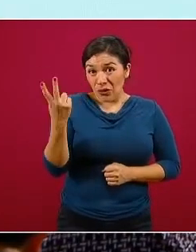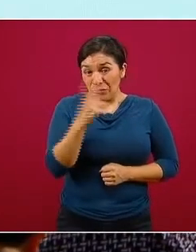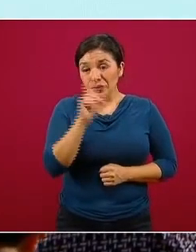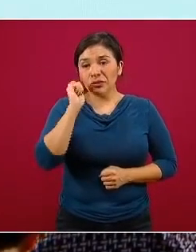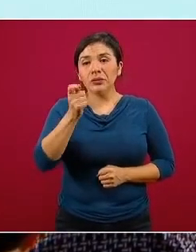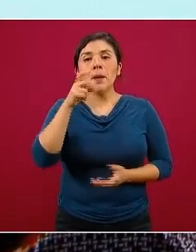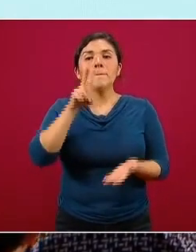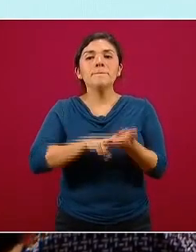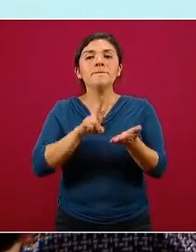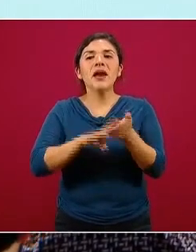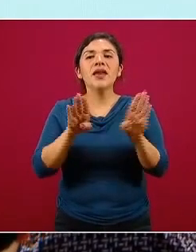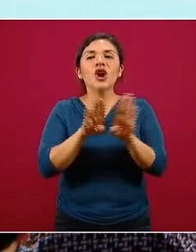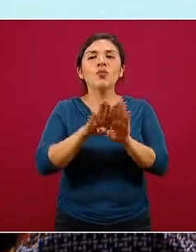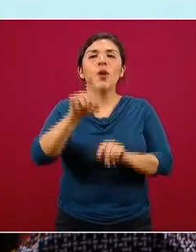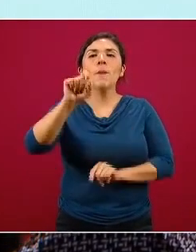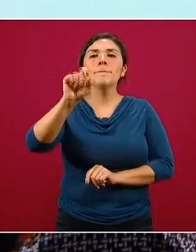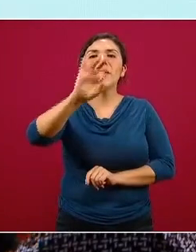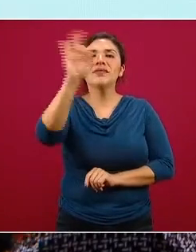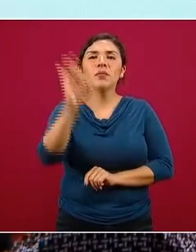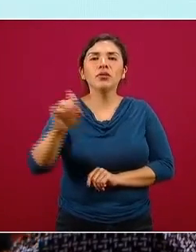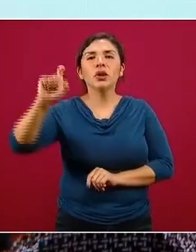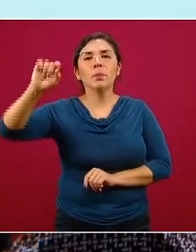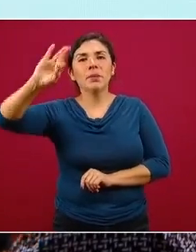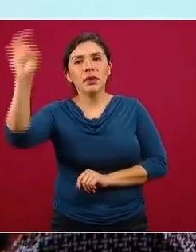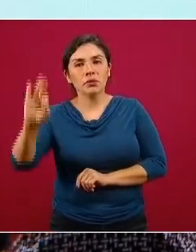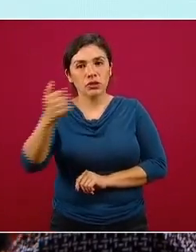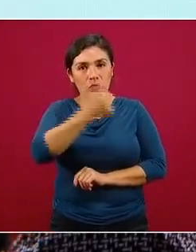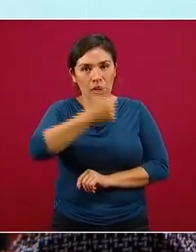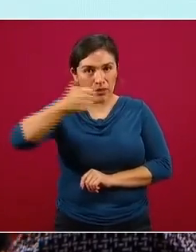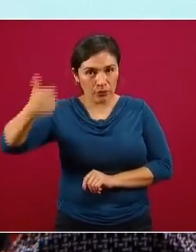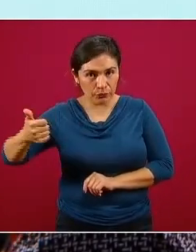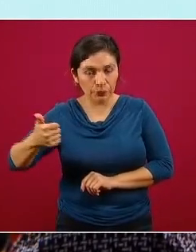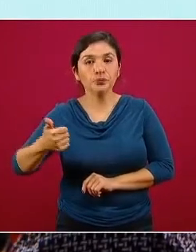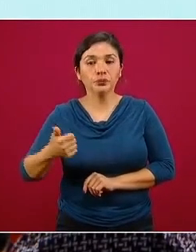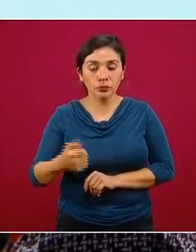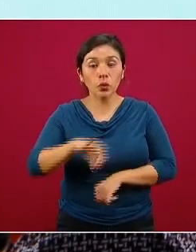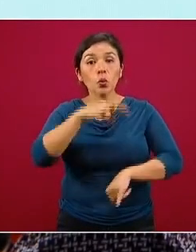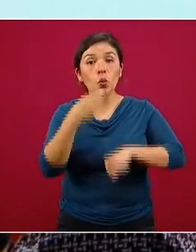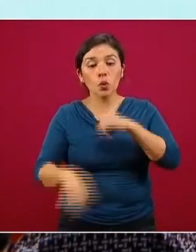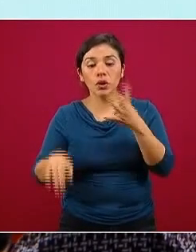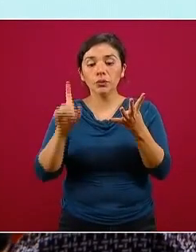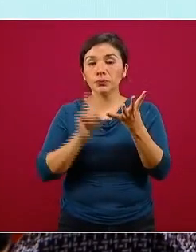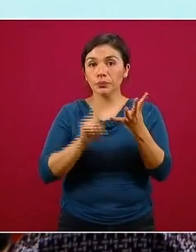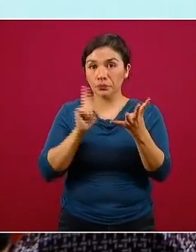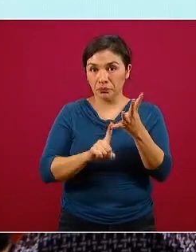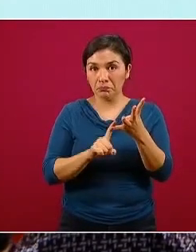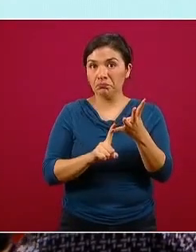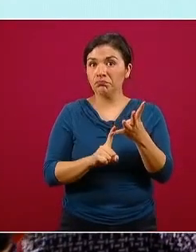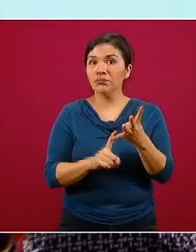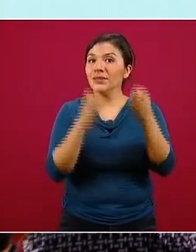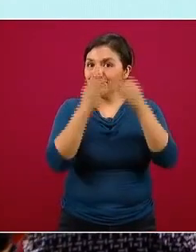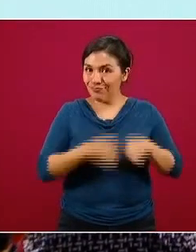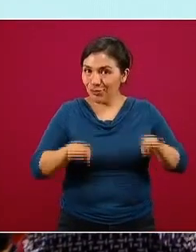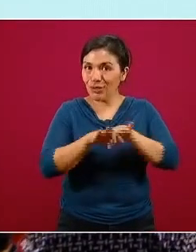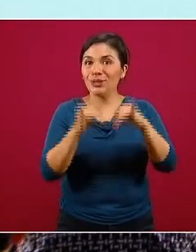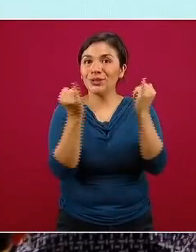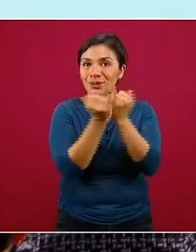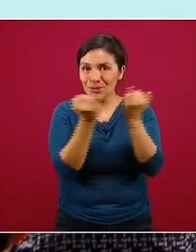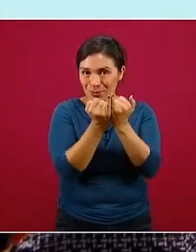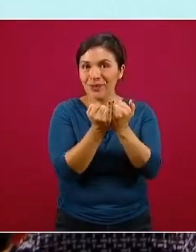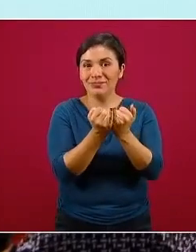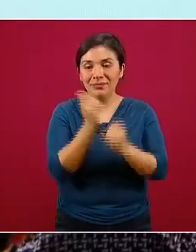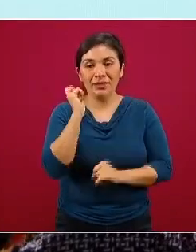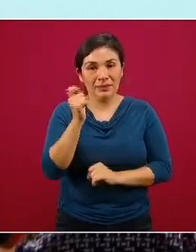valen 20% y 20% cada uno, la tendencia, y finalmente, pero no por ello menos importante, pero